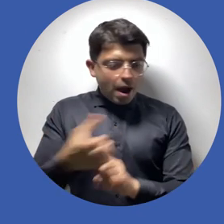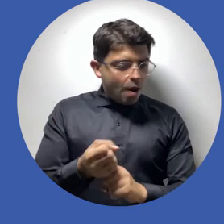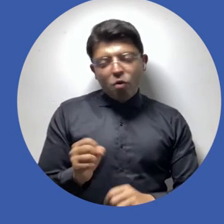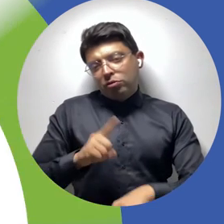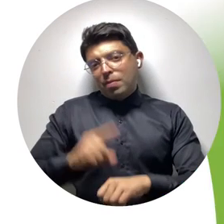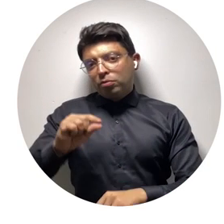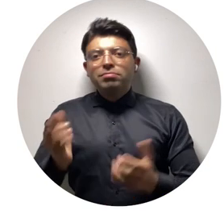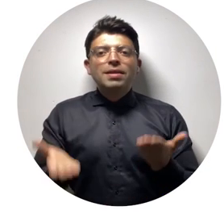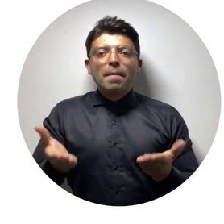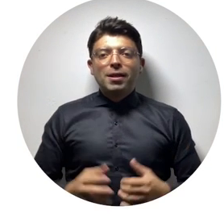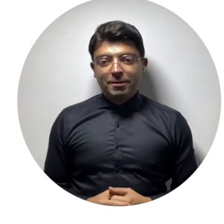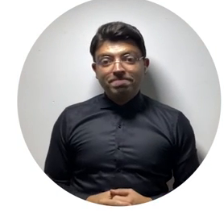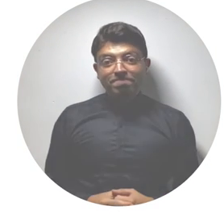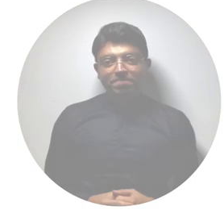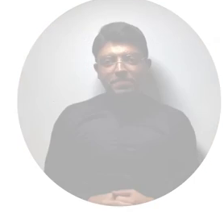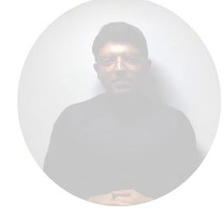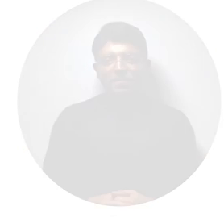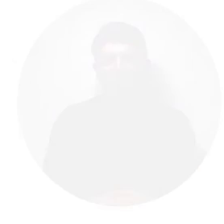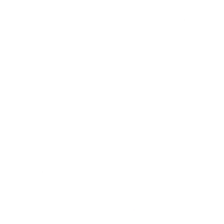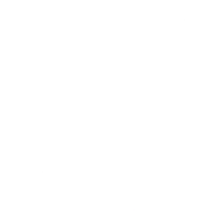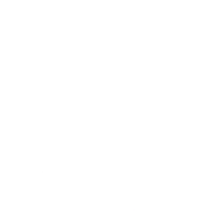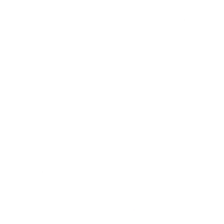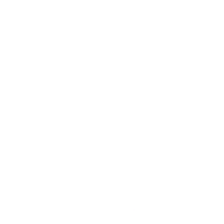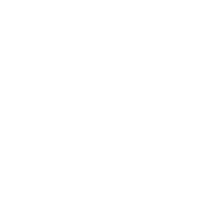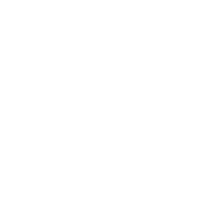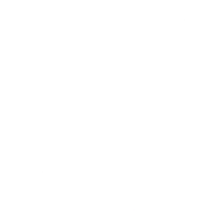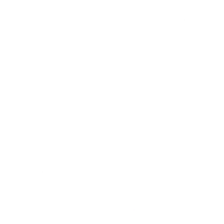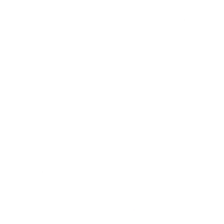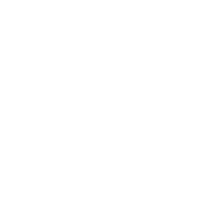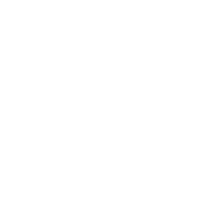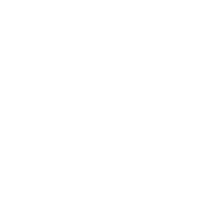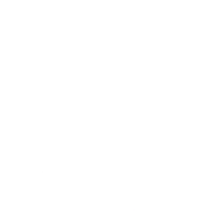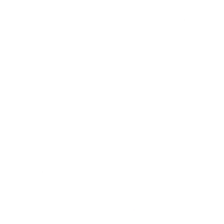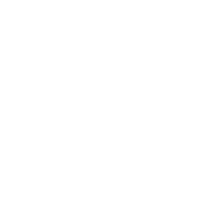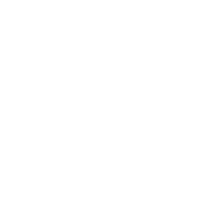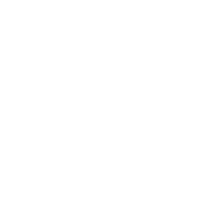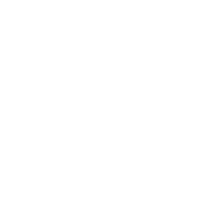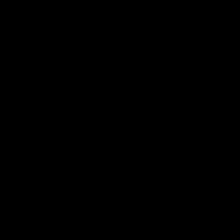Universidad del Magdalena, aún más incluyente e innovadora.